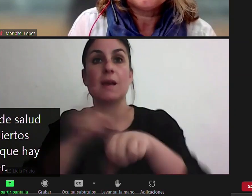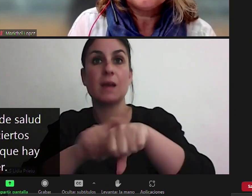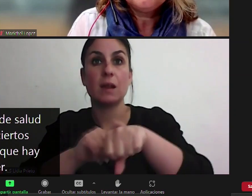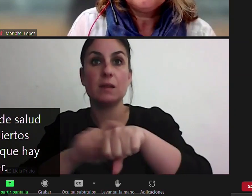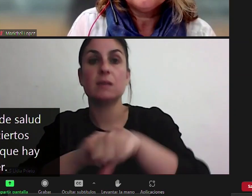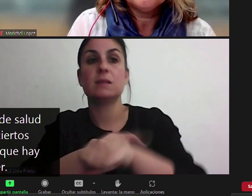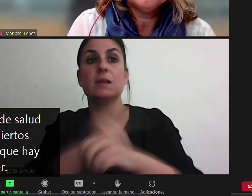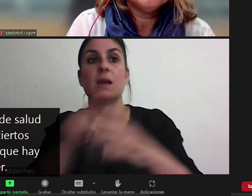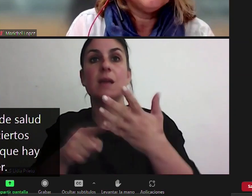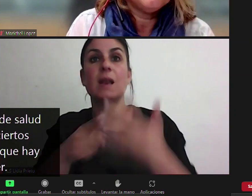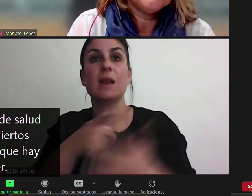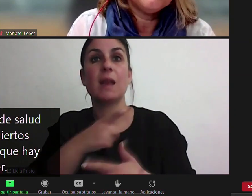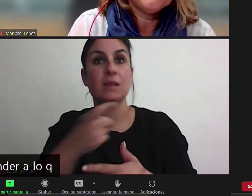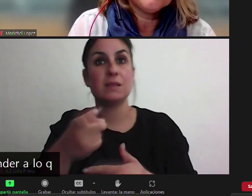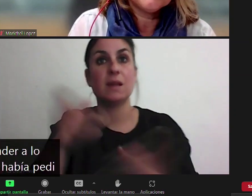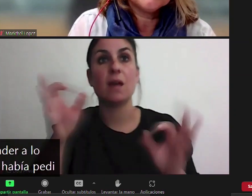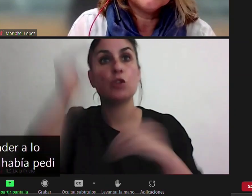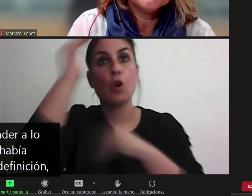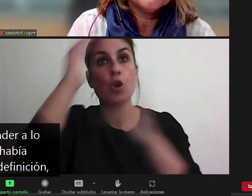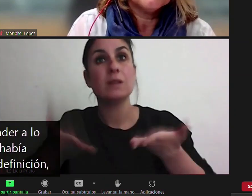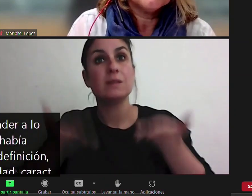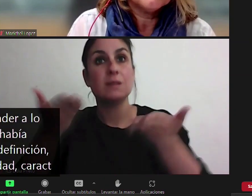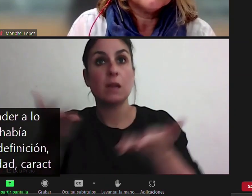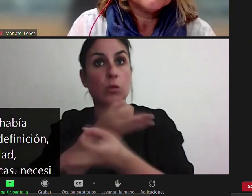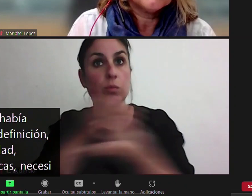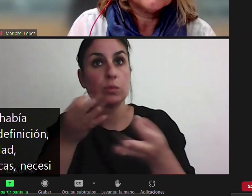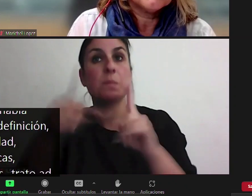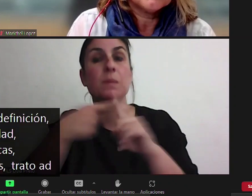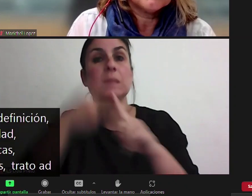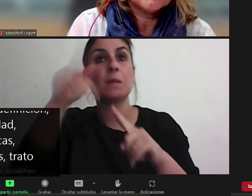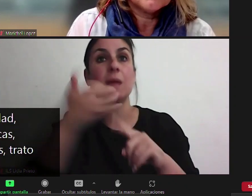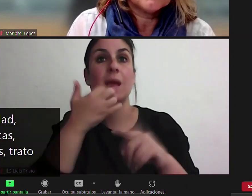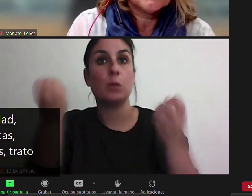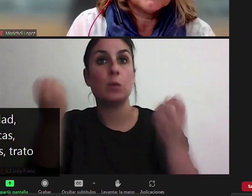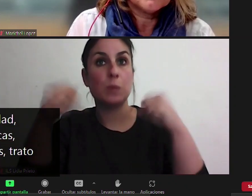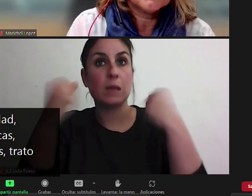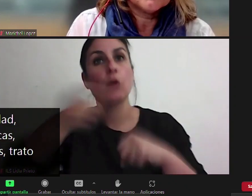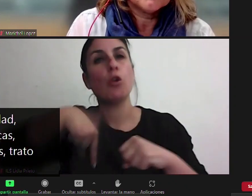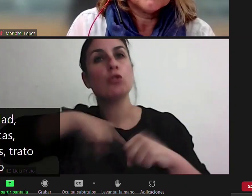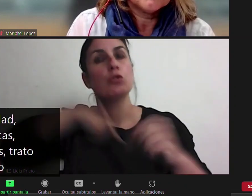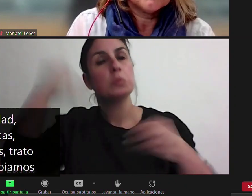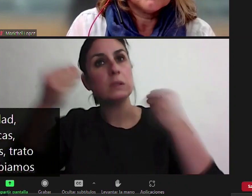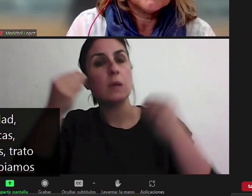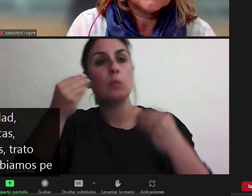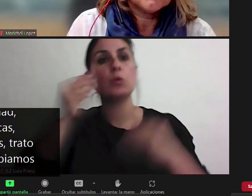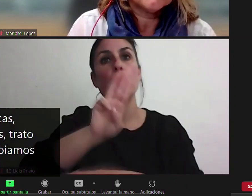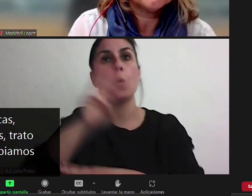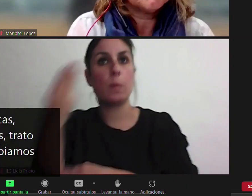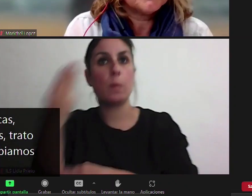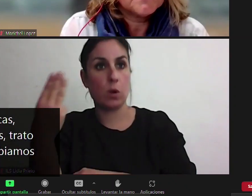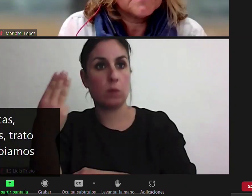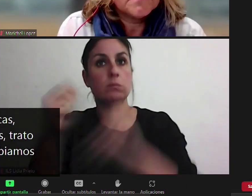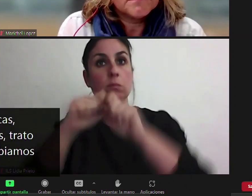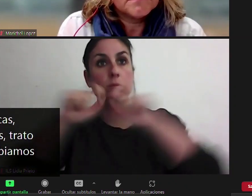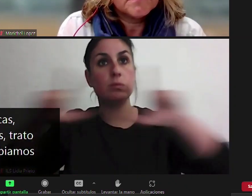adecuado, algunos ejemplos prácticos. Habíamos pensado que era introducir el POWER, explicar un